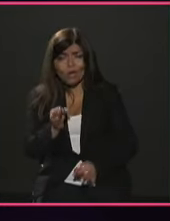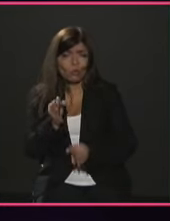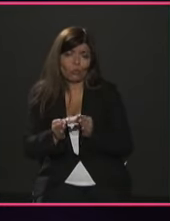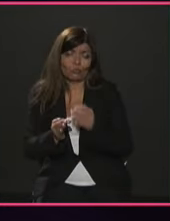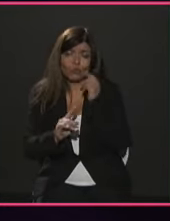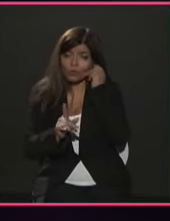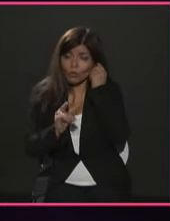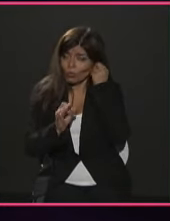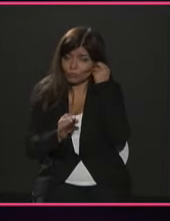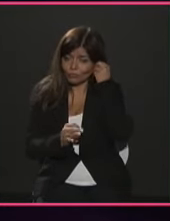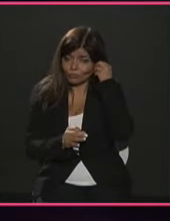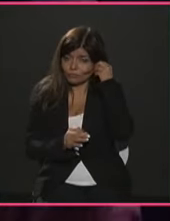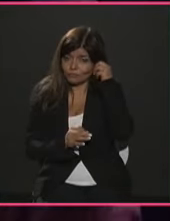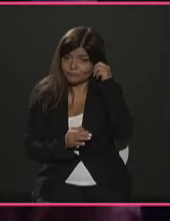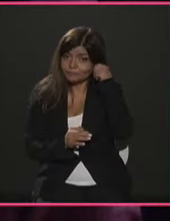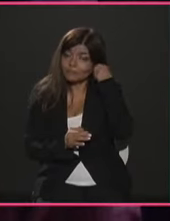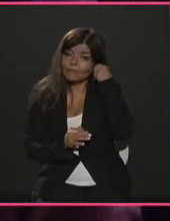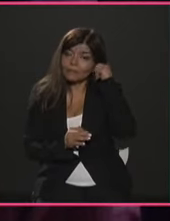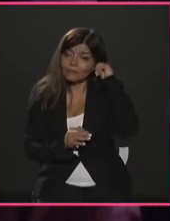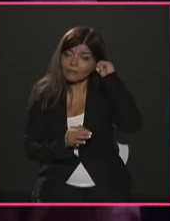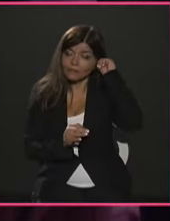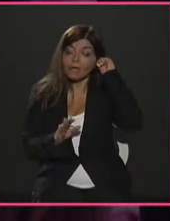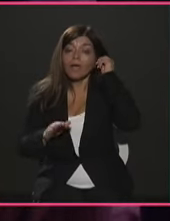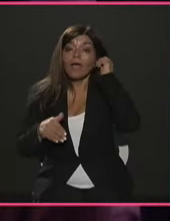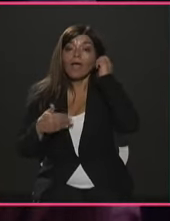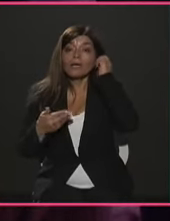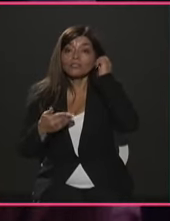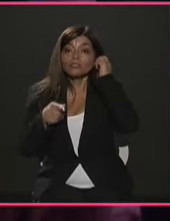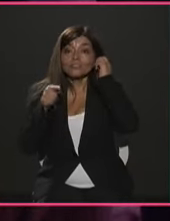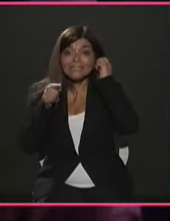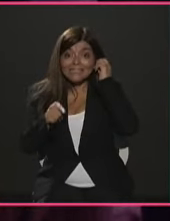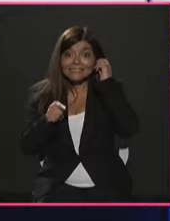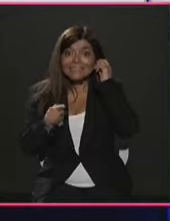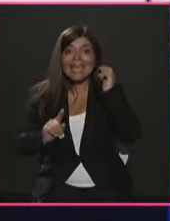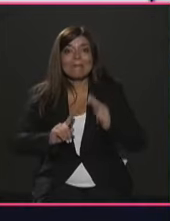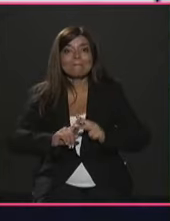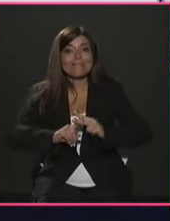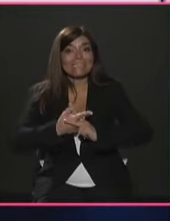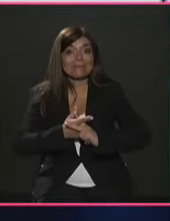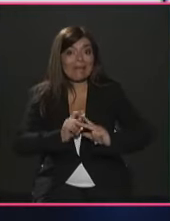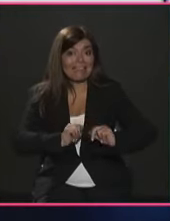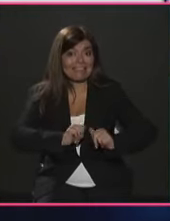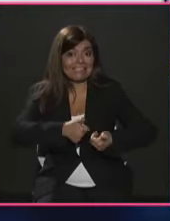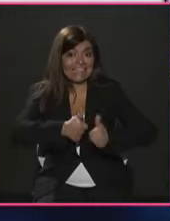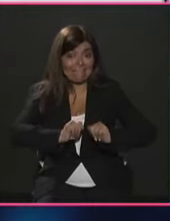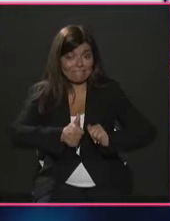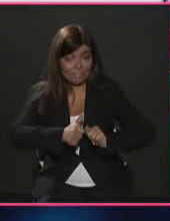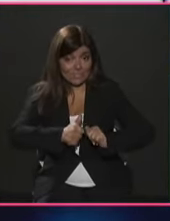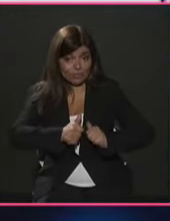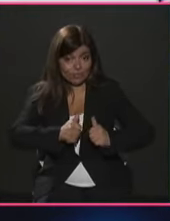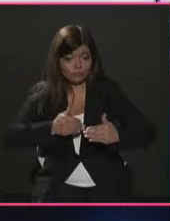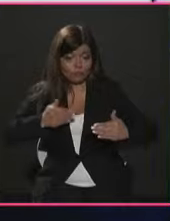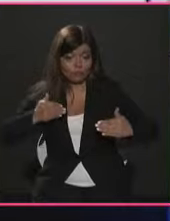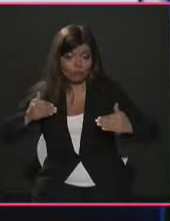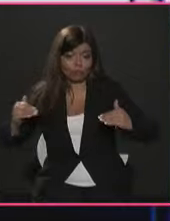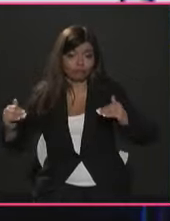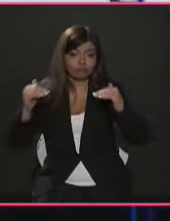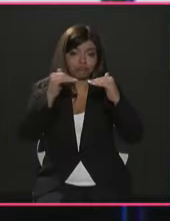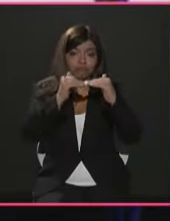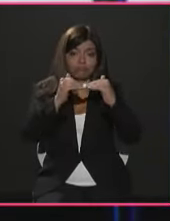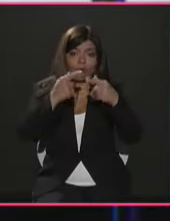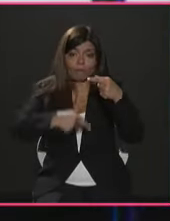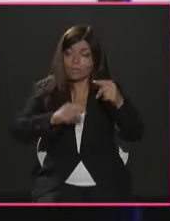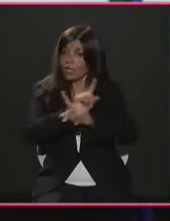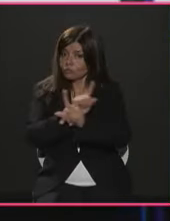por tanto abordar las brechas que es el principal de desafío de la planificación urbana lo que puede permitir lo que